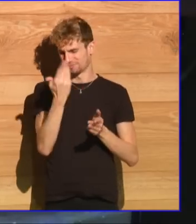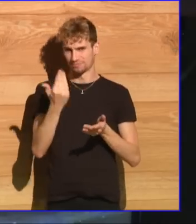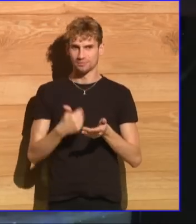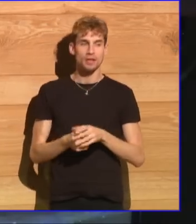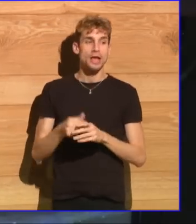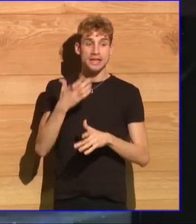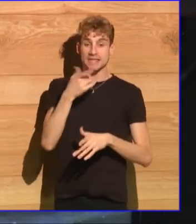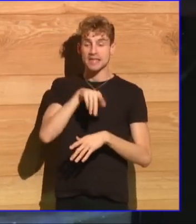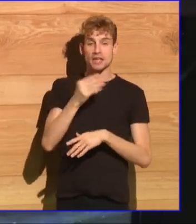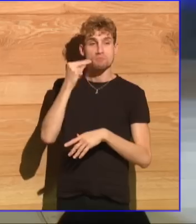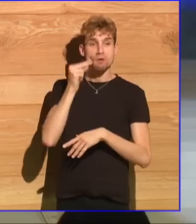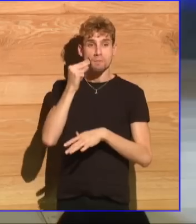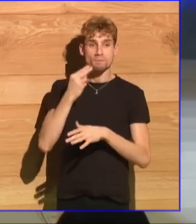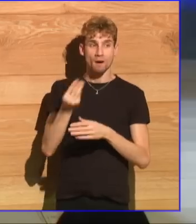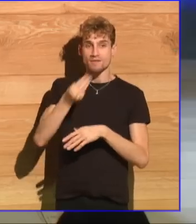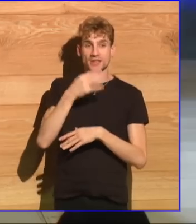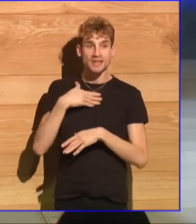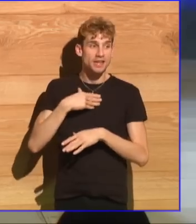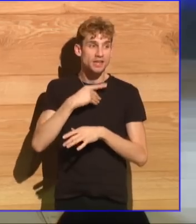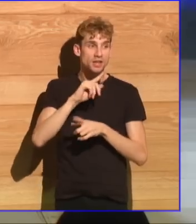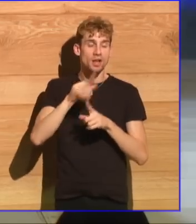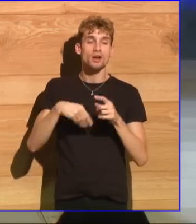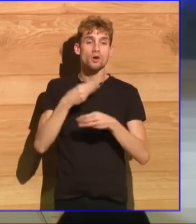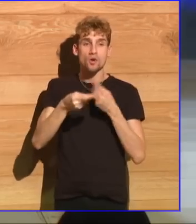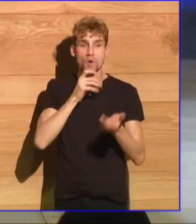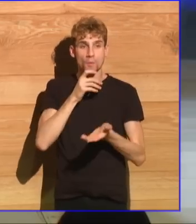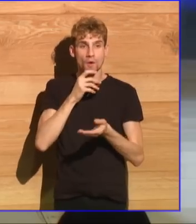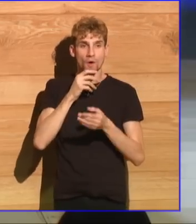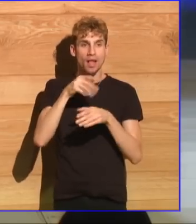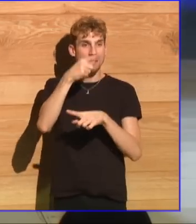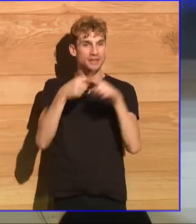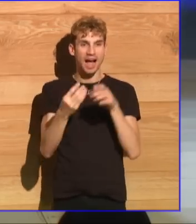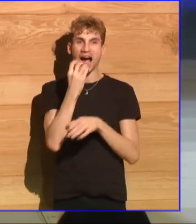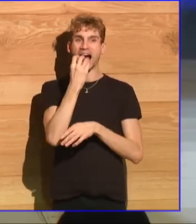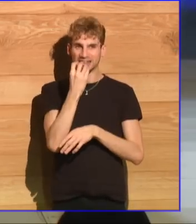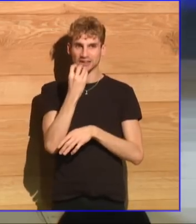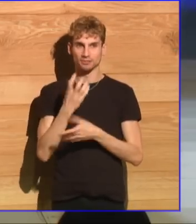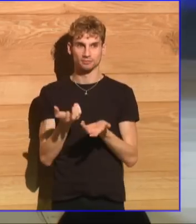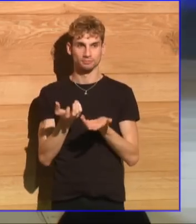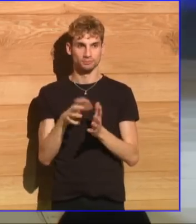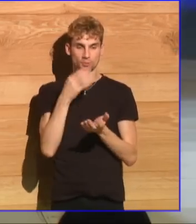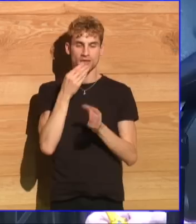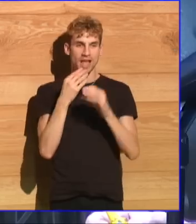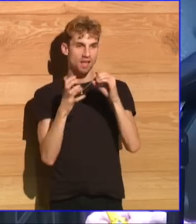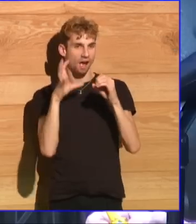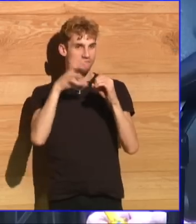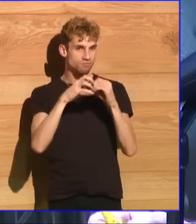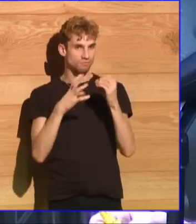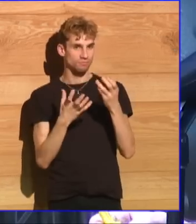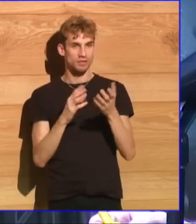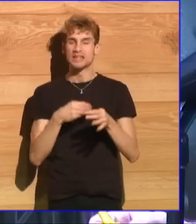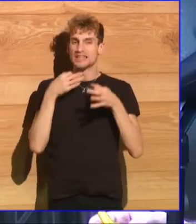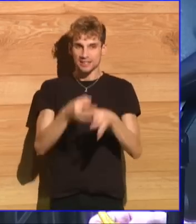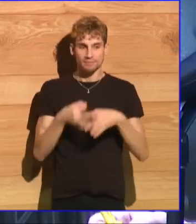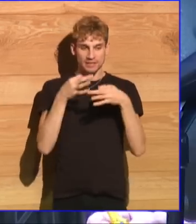un bombón, lo hacen Yo quiero que mordiéndolo por la mitad. No, error. No, todas las veces lo hace Jim, lo